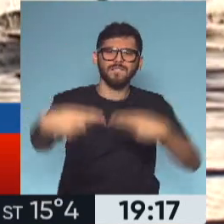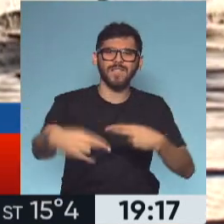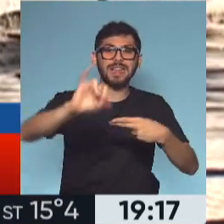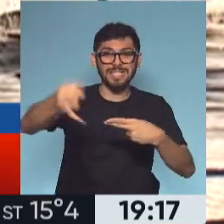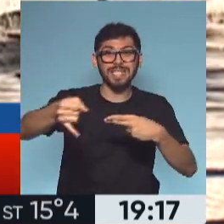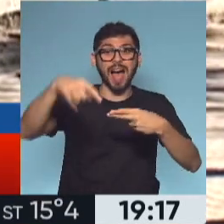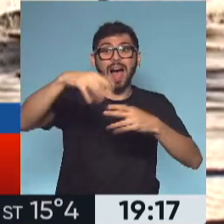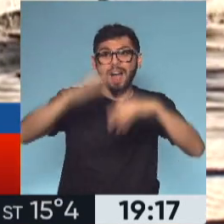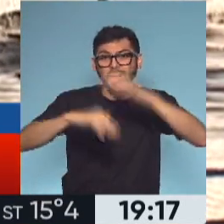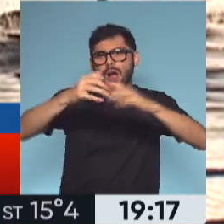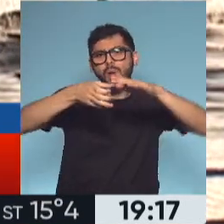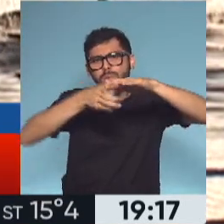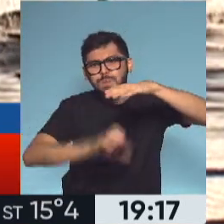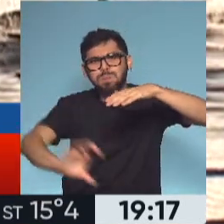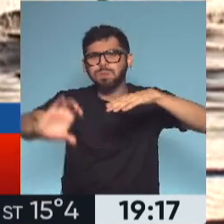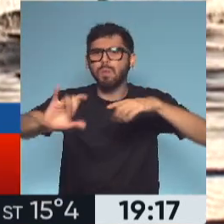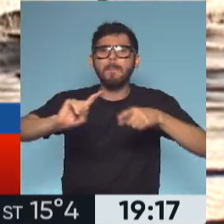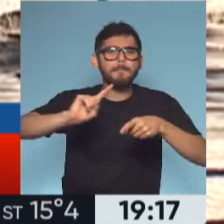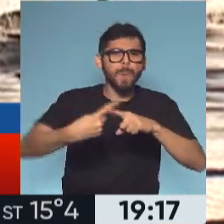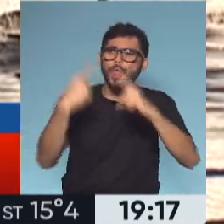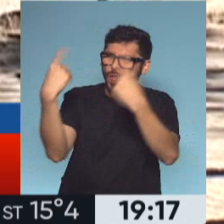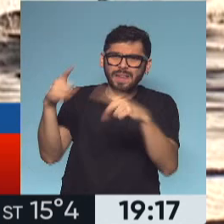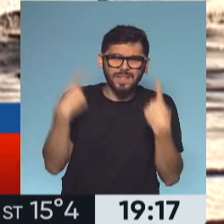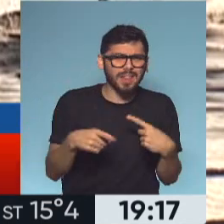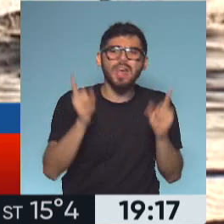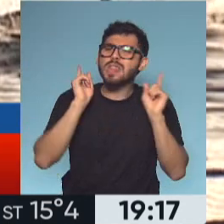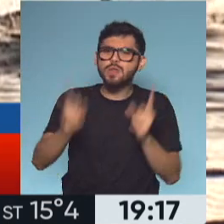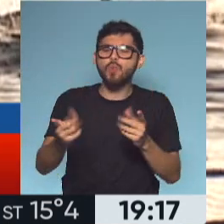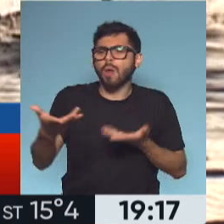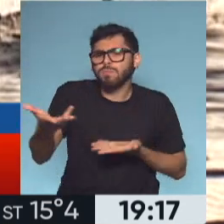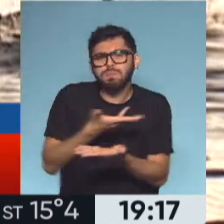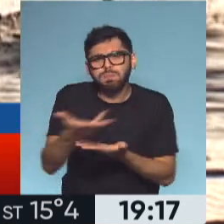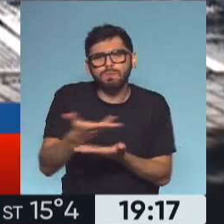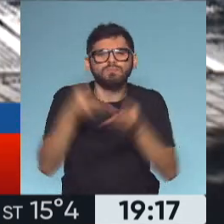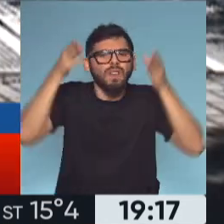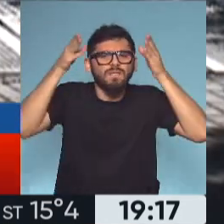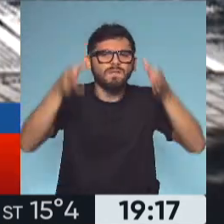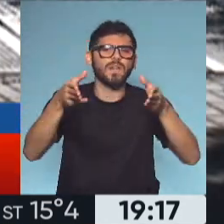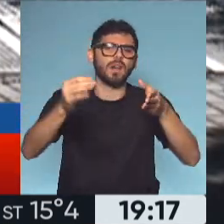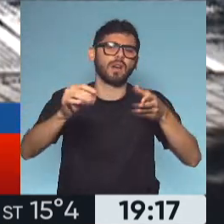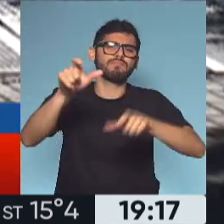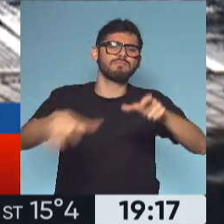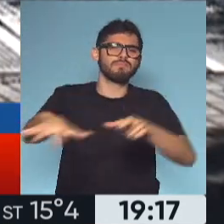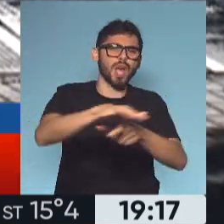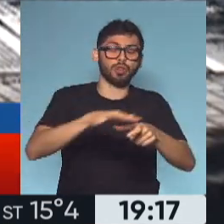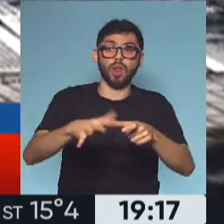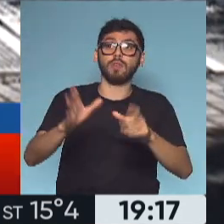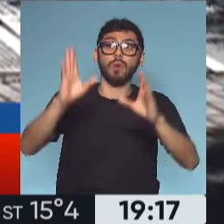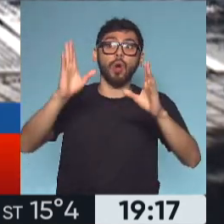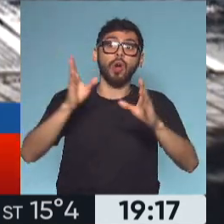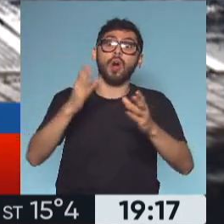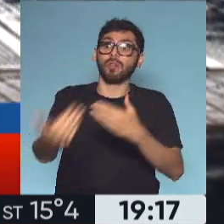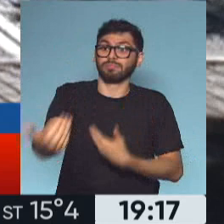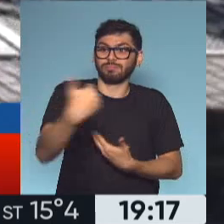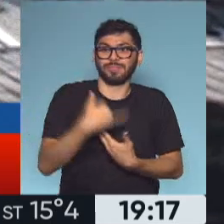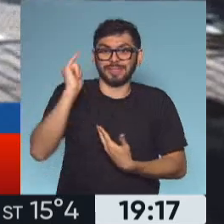manga. Distintos signos políticos, pero un mismo fin, que es la población, el ciudadano, que reciba la atención y que no nos quedemos sin cama